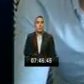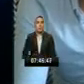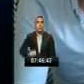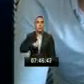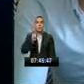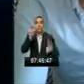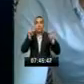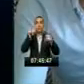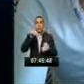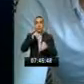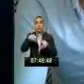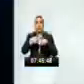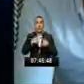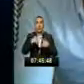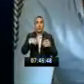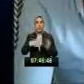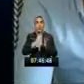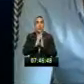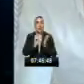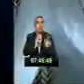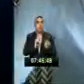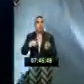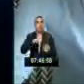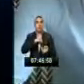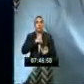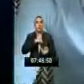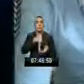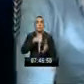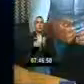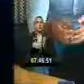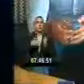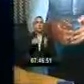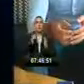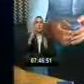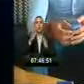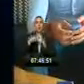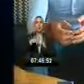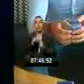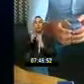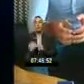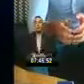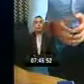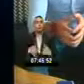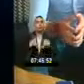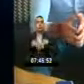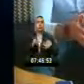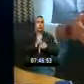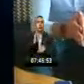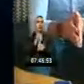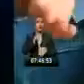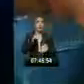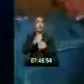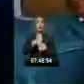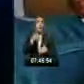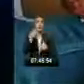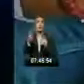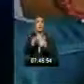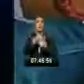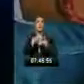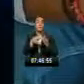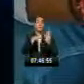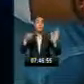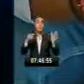del cuando tú recibías el pedido, activamos un INAP que te lo deje en la puerta de tu casa. Y aseguran que seguirán siendo útiles en esta nueva normalidad que surge